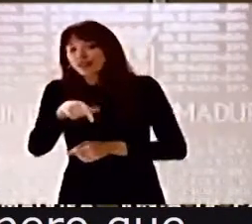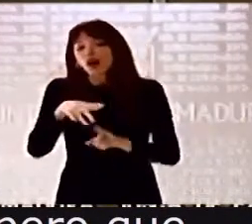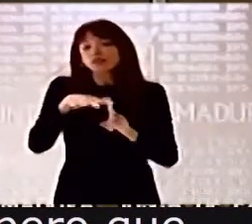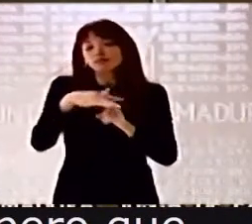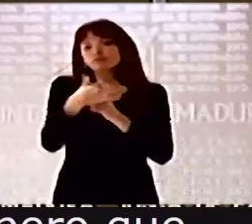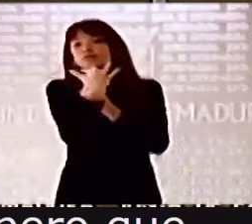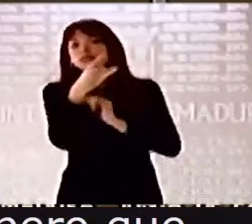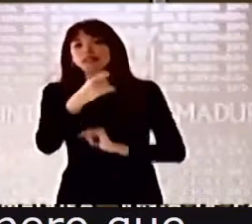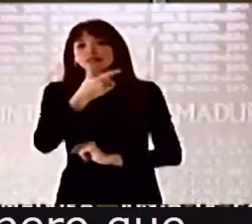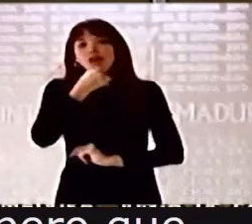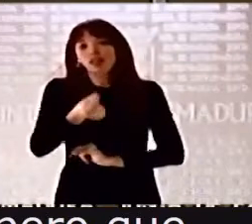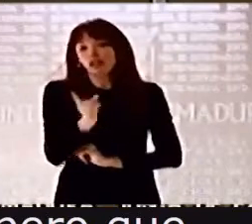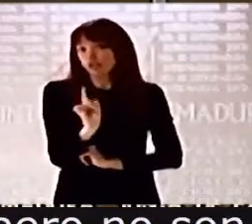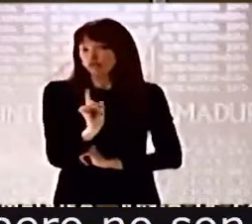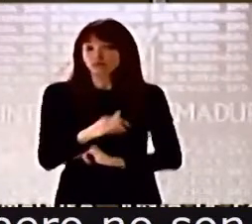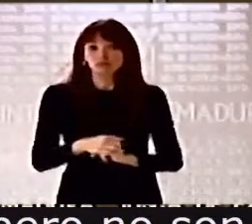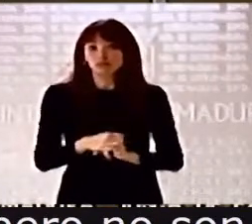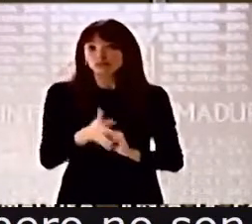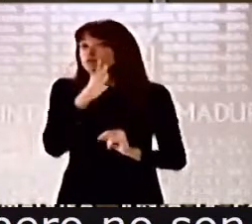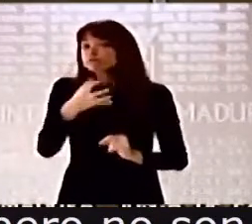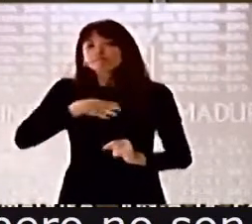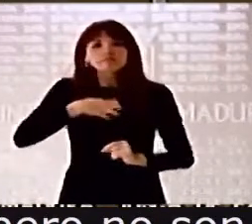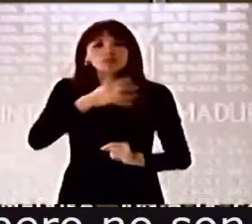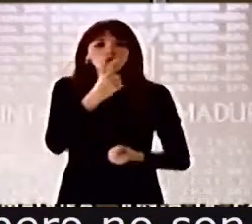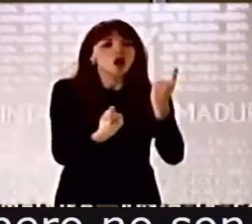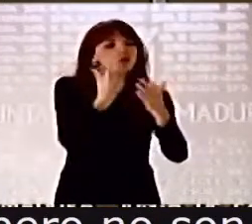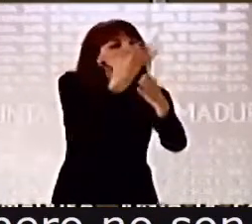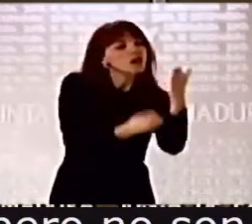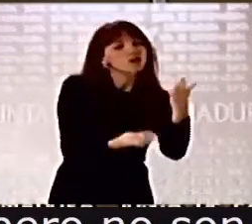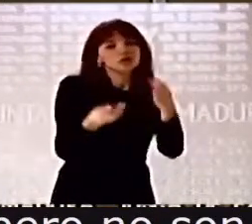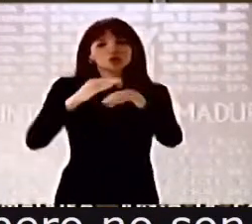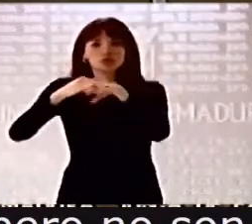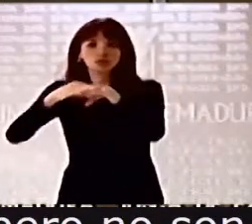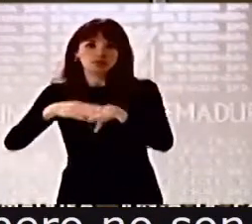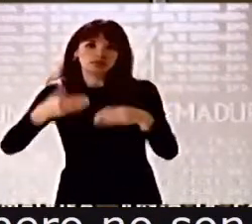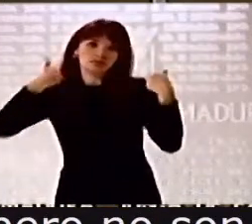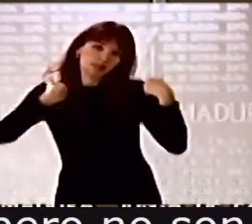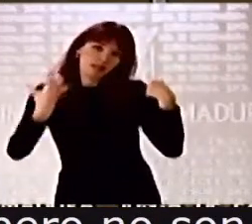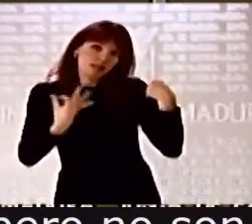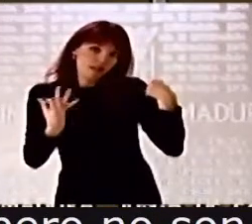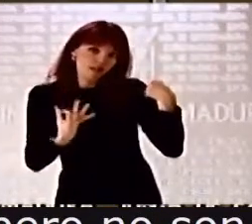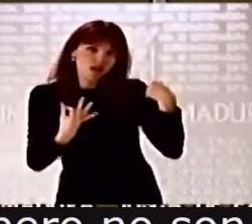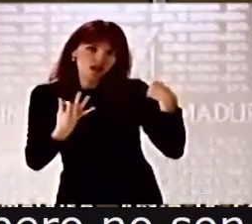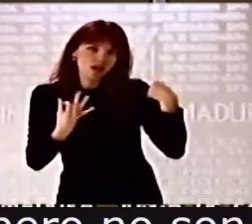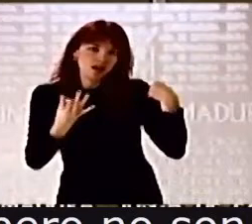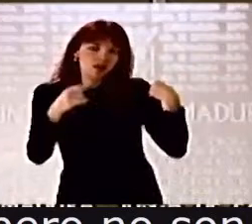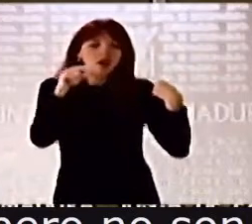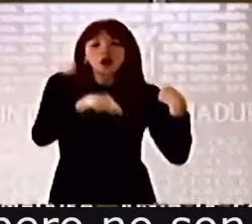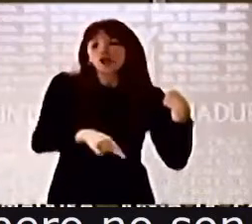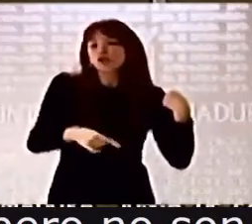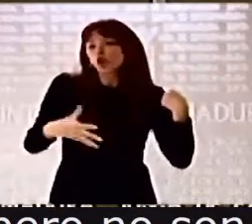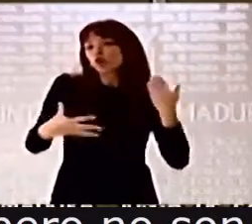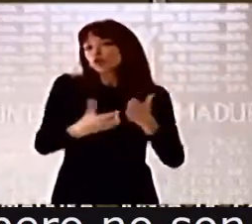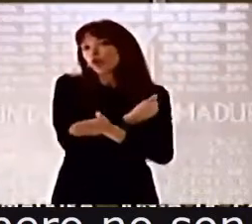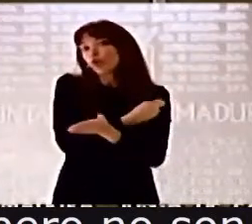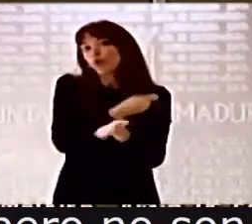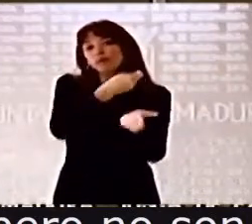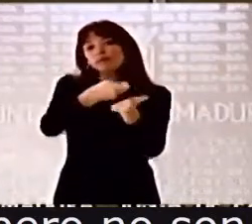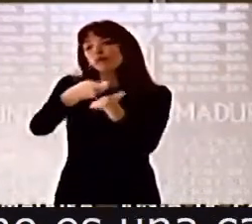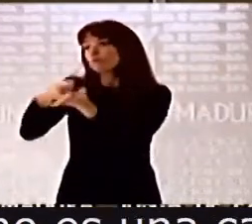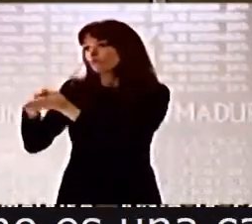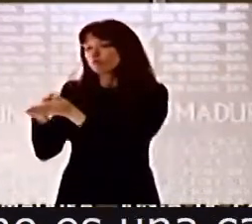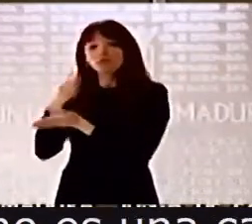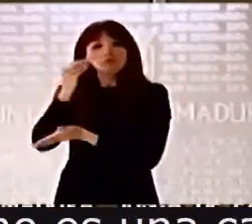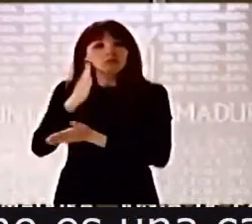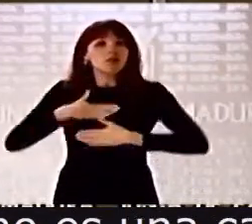porque cuando no se ha podido es porque ha habido incidencias que hay que corregir. Esto no es una caja que nosotros cogemos el dinero y pagamos a quien nos parece,